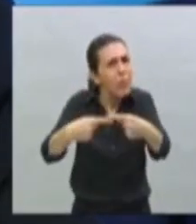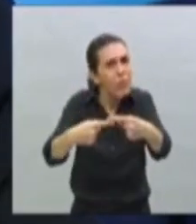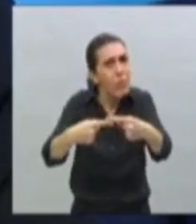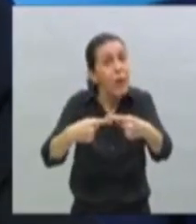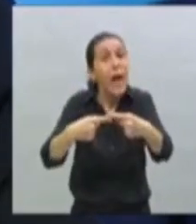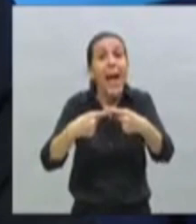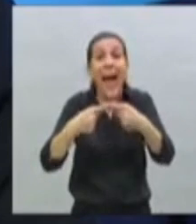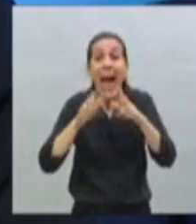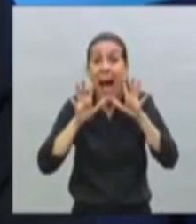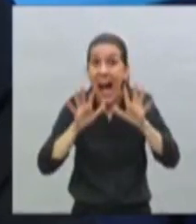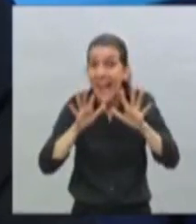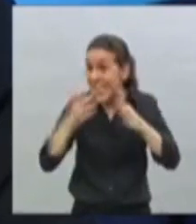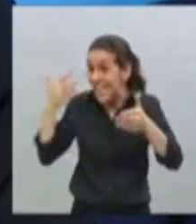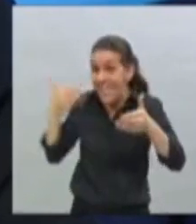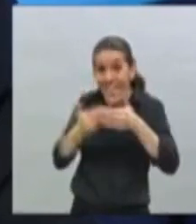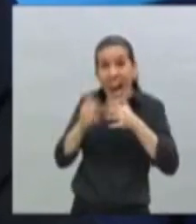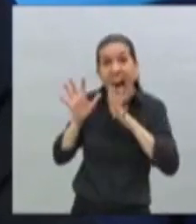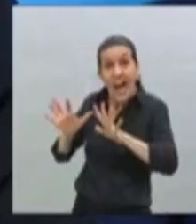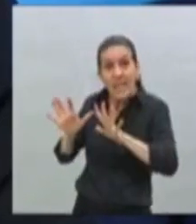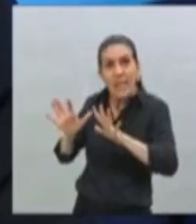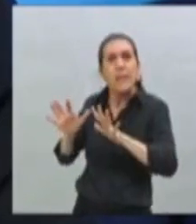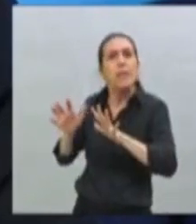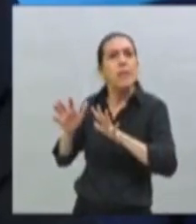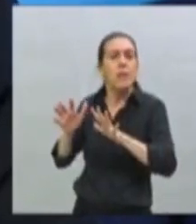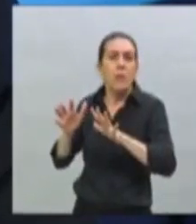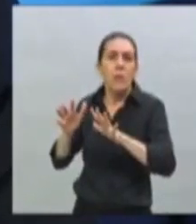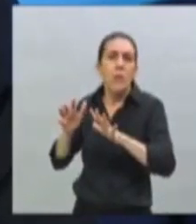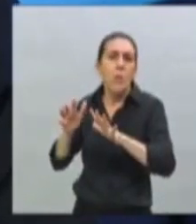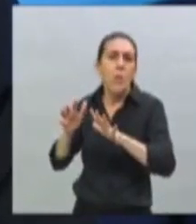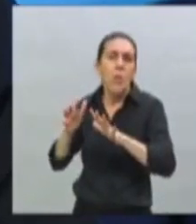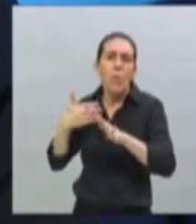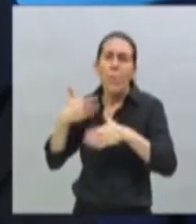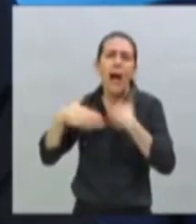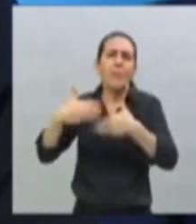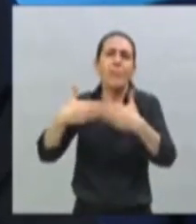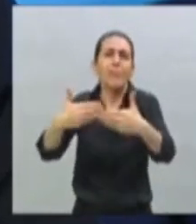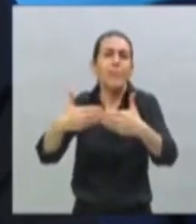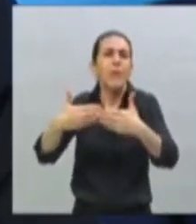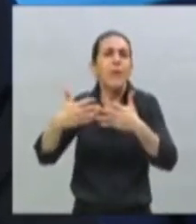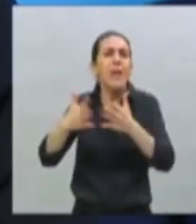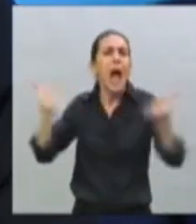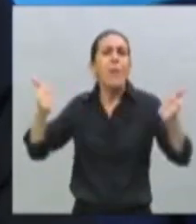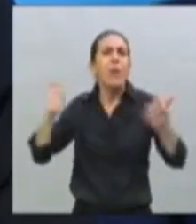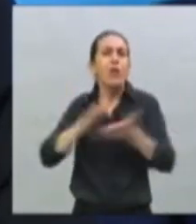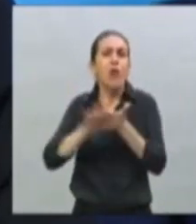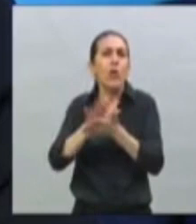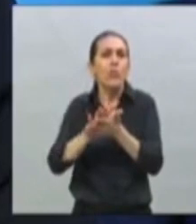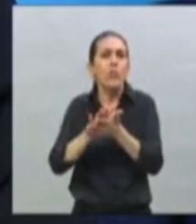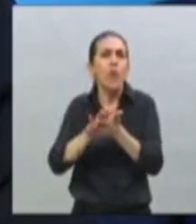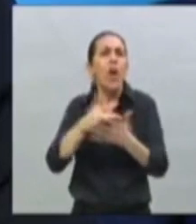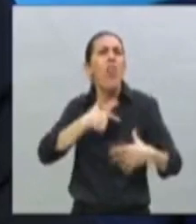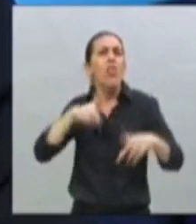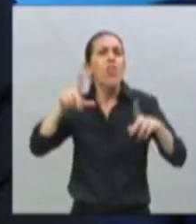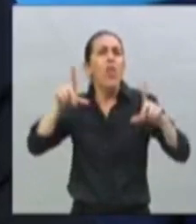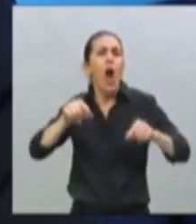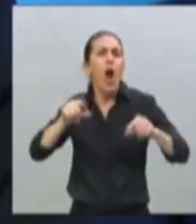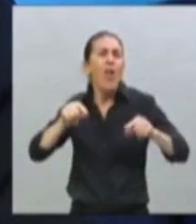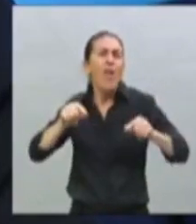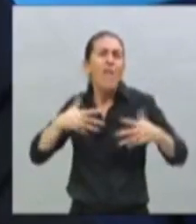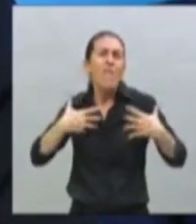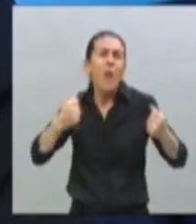Así vamos a poder salir mucho más rápido y con mucho menos dolor de este tiempo doloroso que nos ha tocado